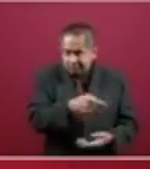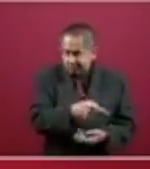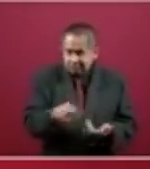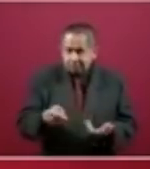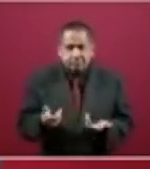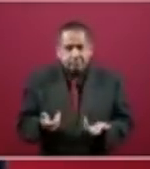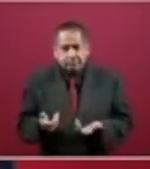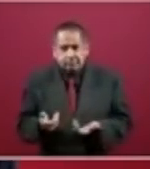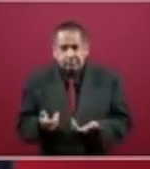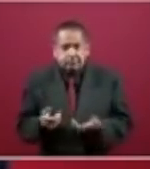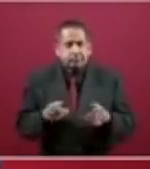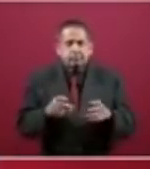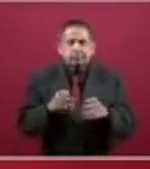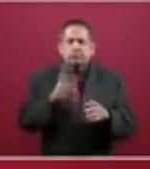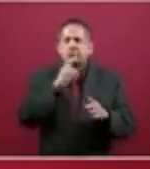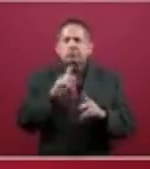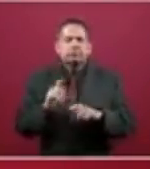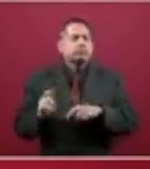y se subrogaron